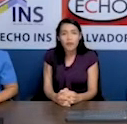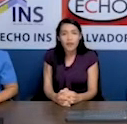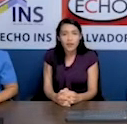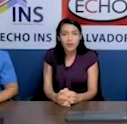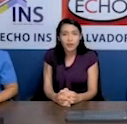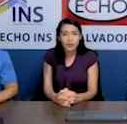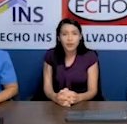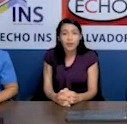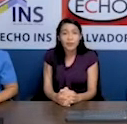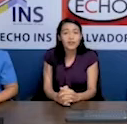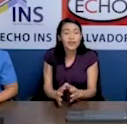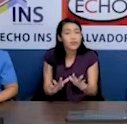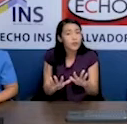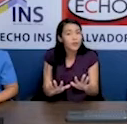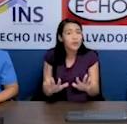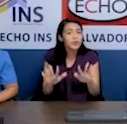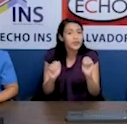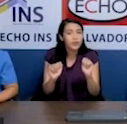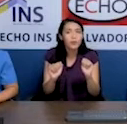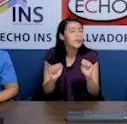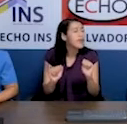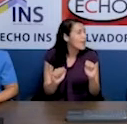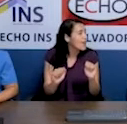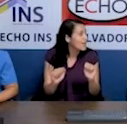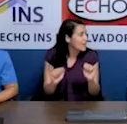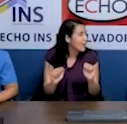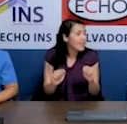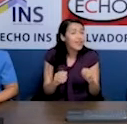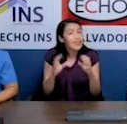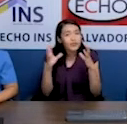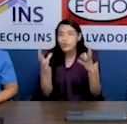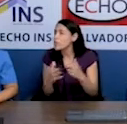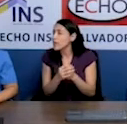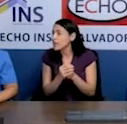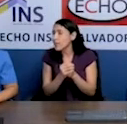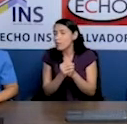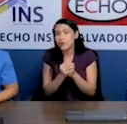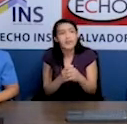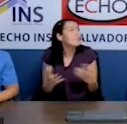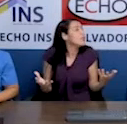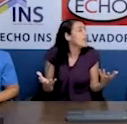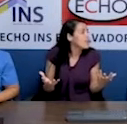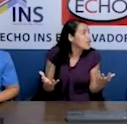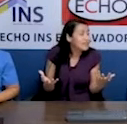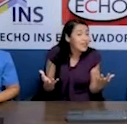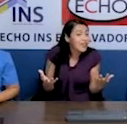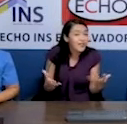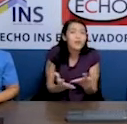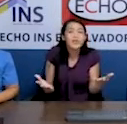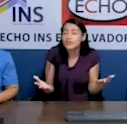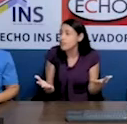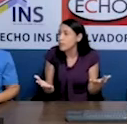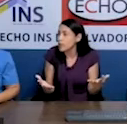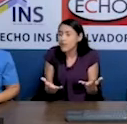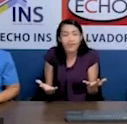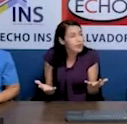un poco complicadas, porque de repente nos podemos ir como una cascarita. Es un choque de nervios y resulta que no es así,